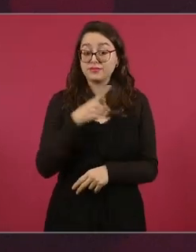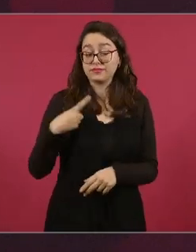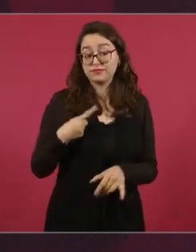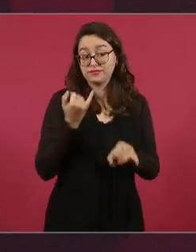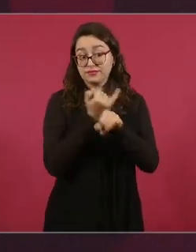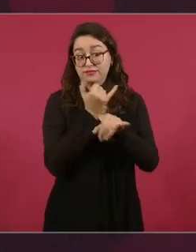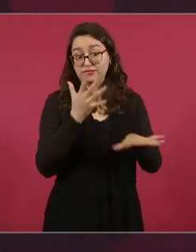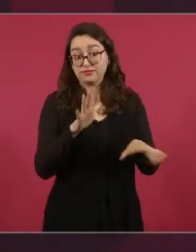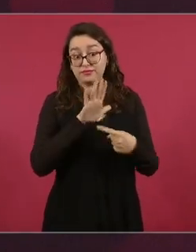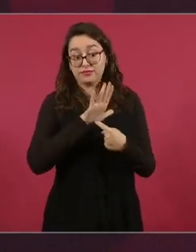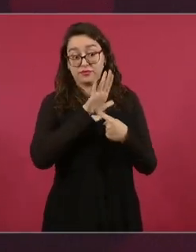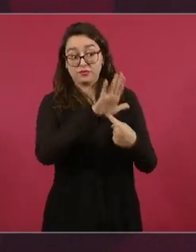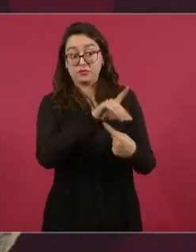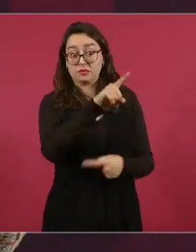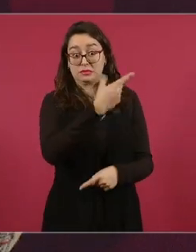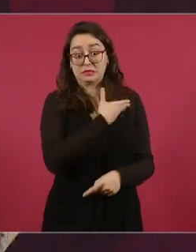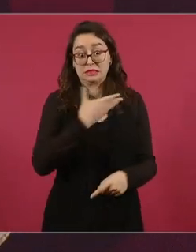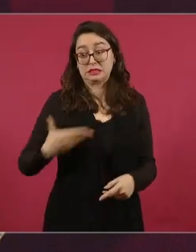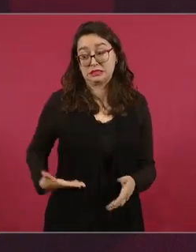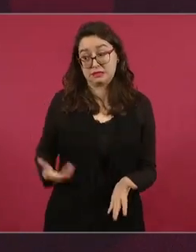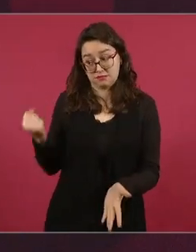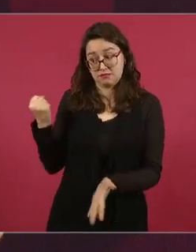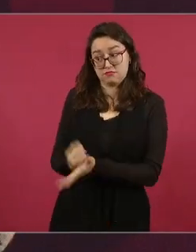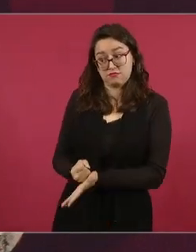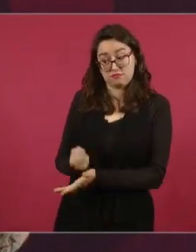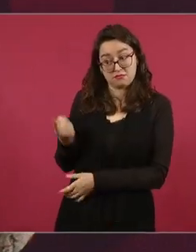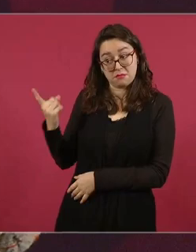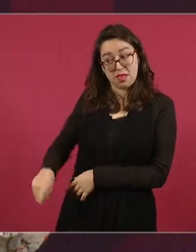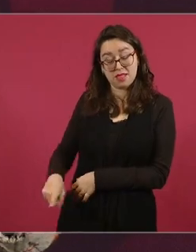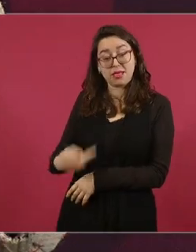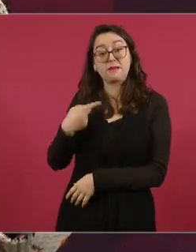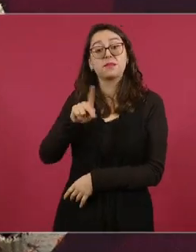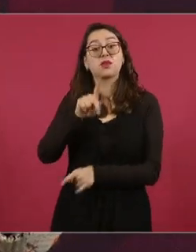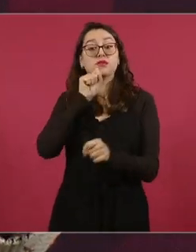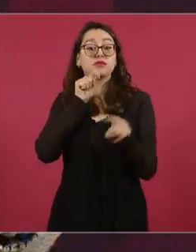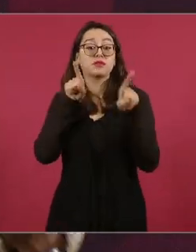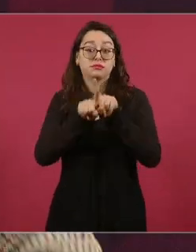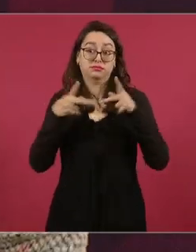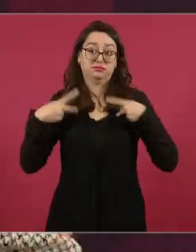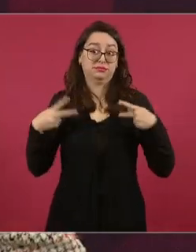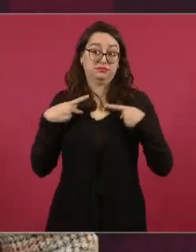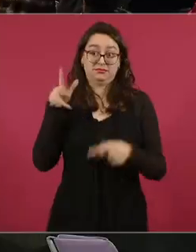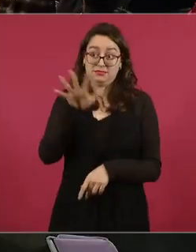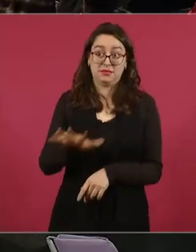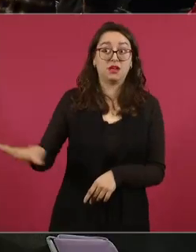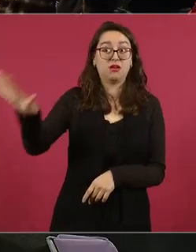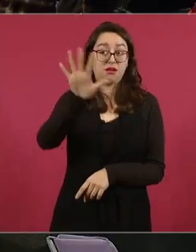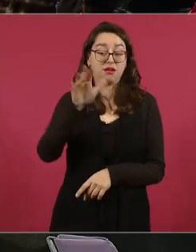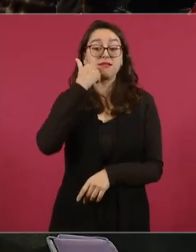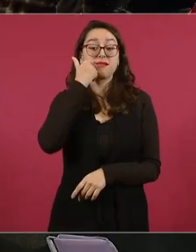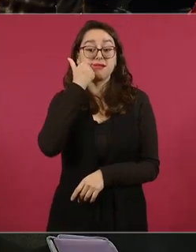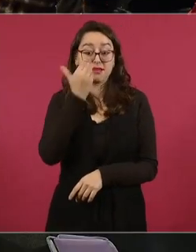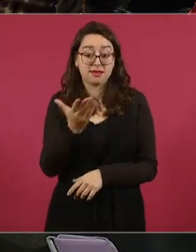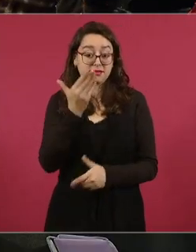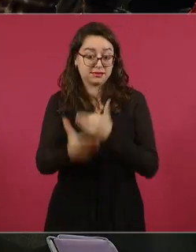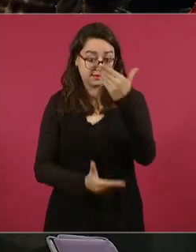para la exigencia del presidente, pero más bien para la exigencia de la gente que quiere un mejor servicio. Eso sería, presidente.